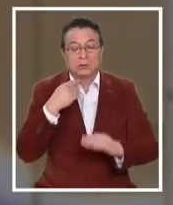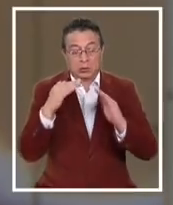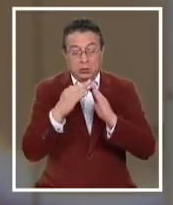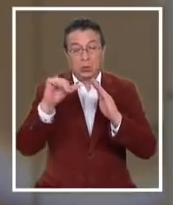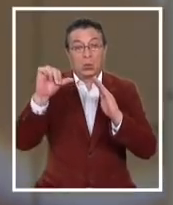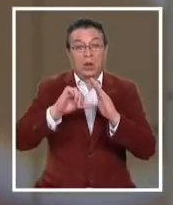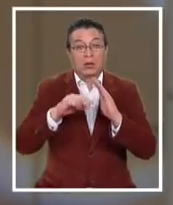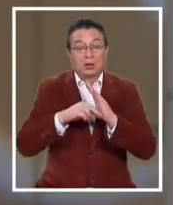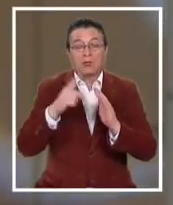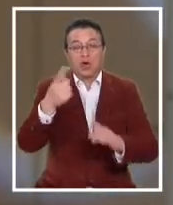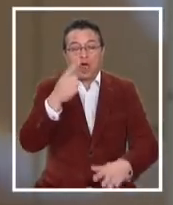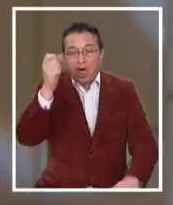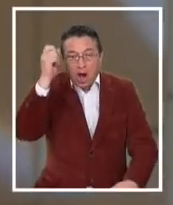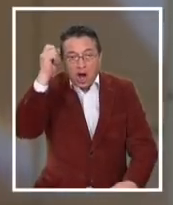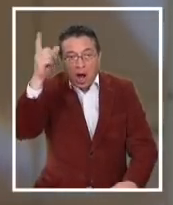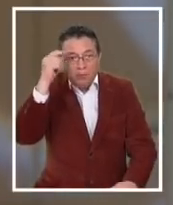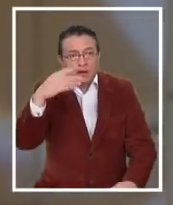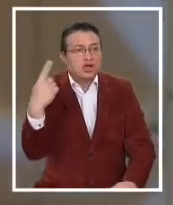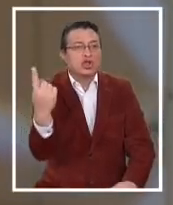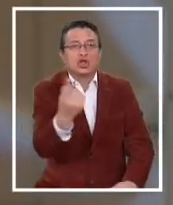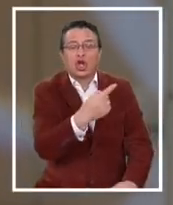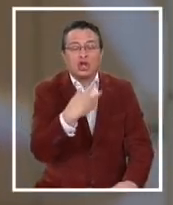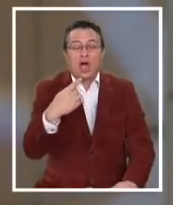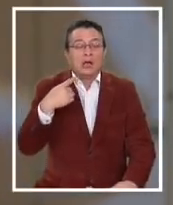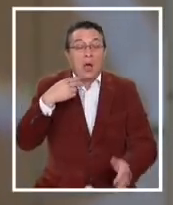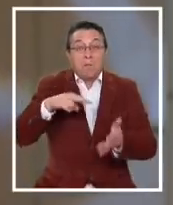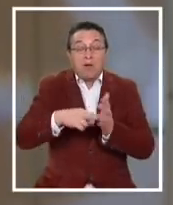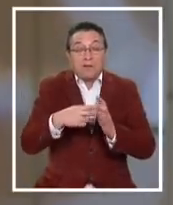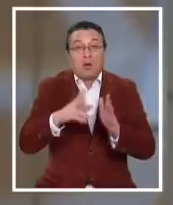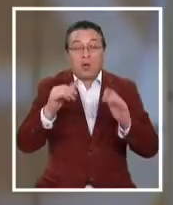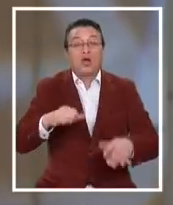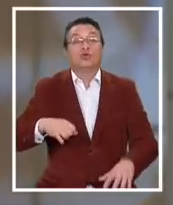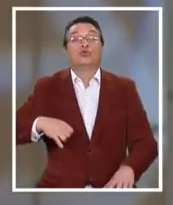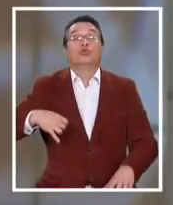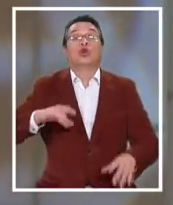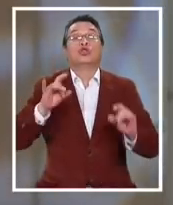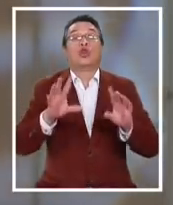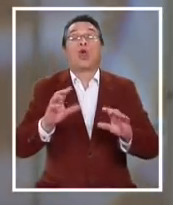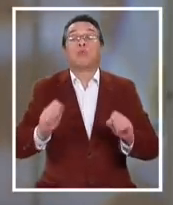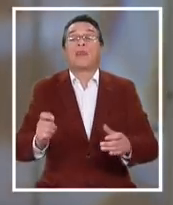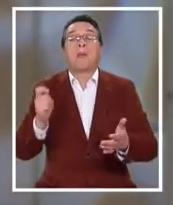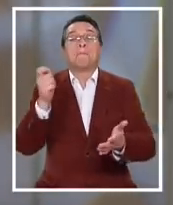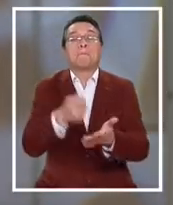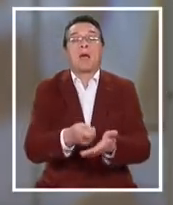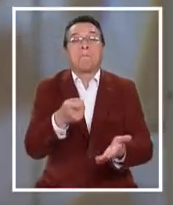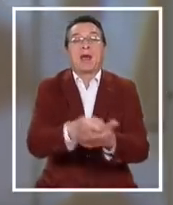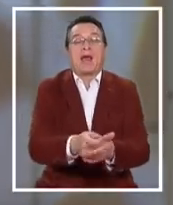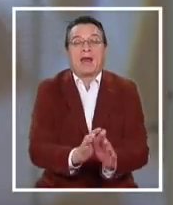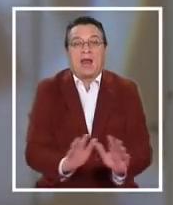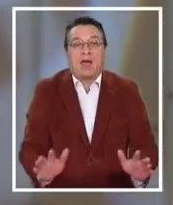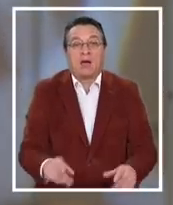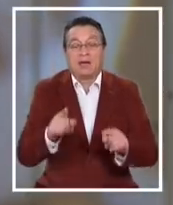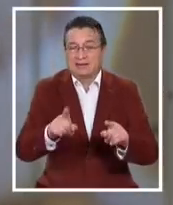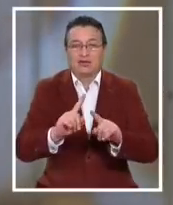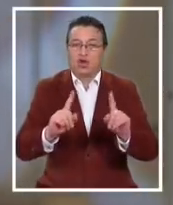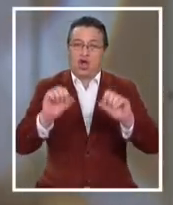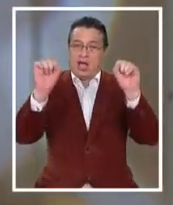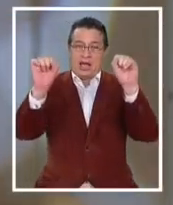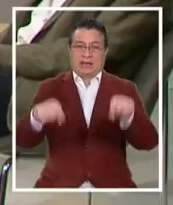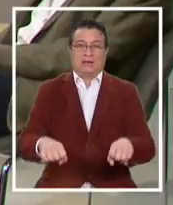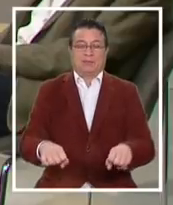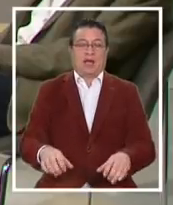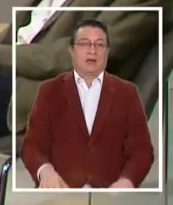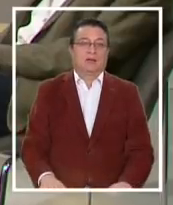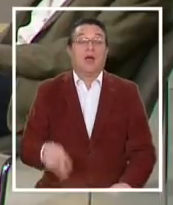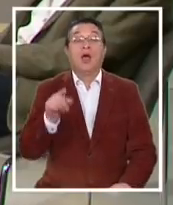cuarentenas por la falta de comprensión de la magnitud y transversalidad de la crisis en privilegios solo para quienes puedan pagarla. Y eso es una cuestión que es inaceptable porque,